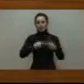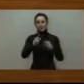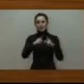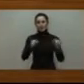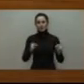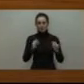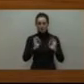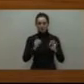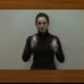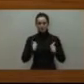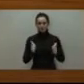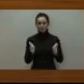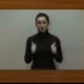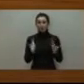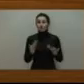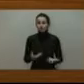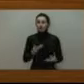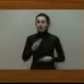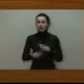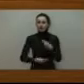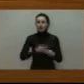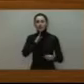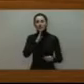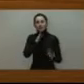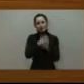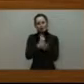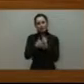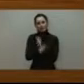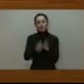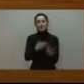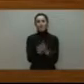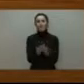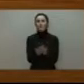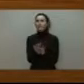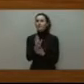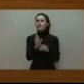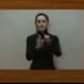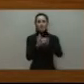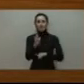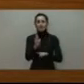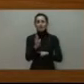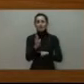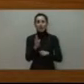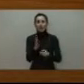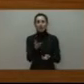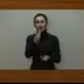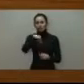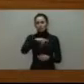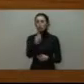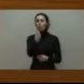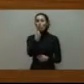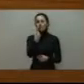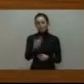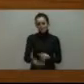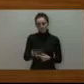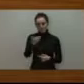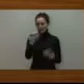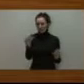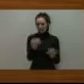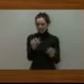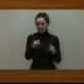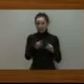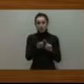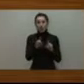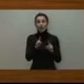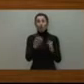asturianas. Y hacemos todo esto y proponemos todo esto también, sin saltarnos un punto fundamental para nosotros, que es el escrupuloso